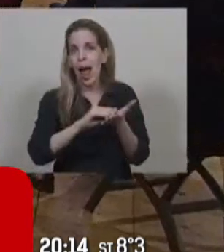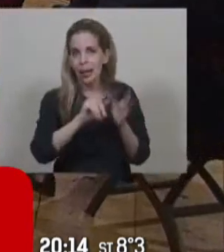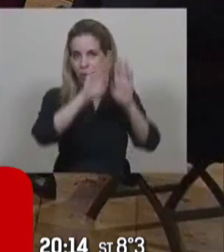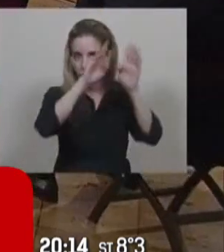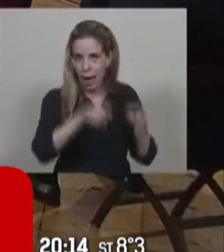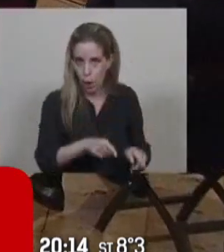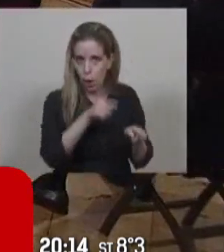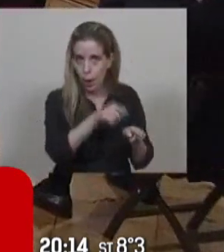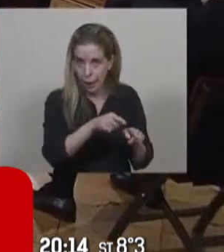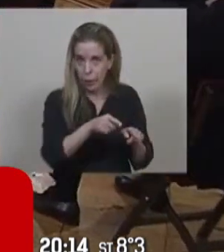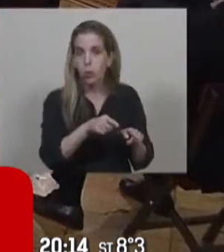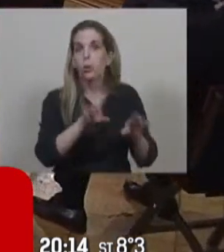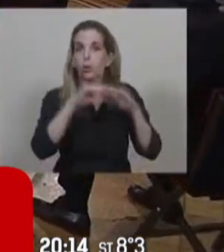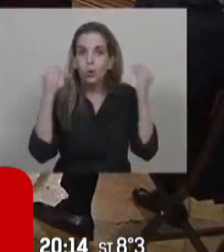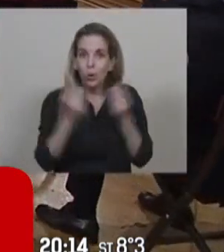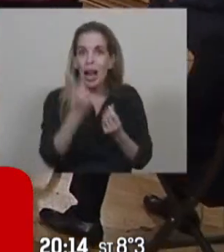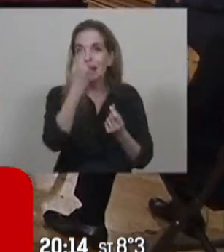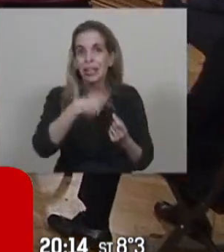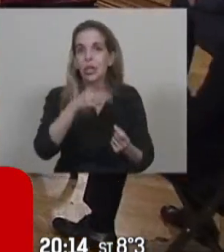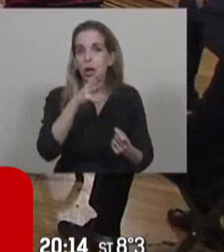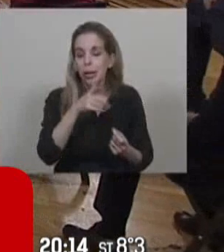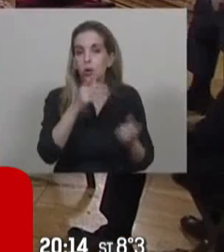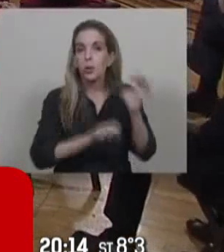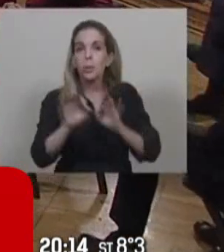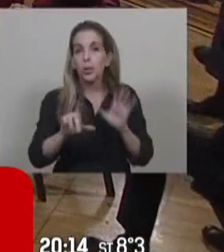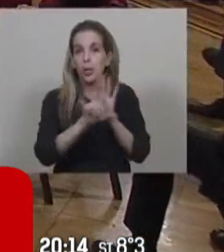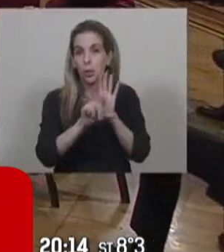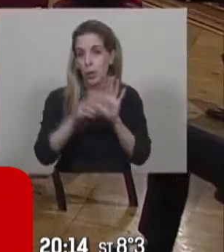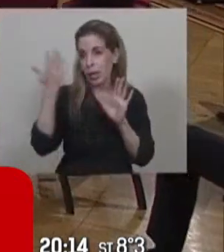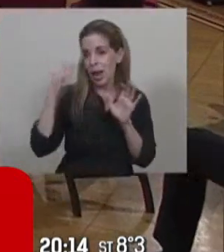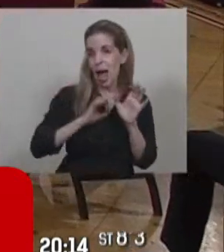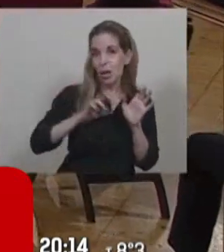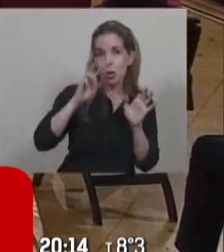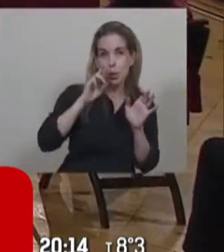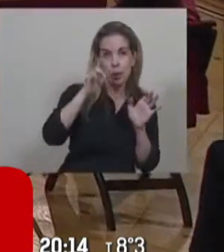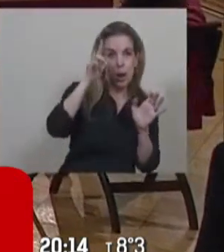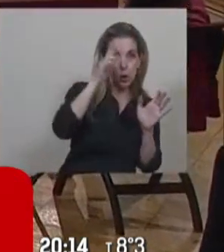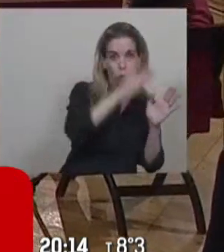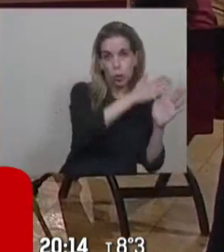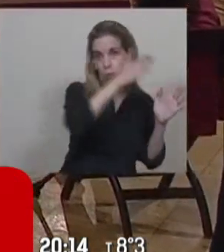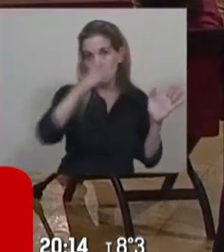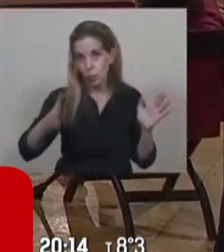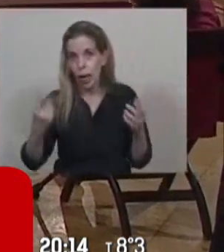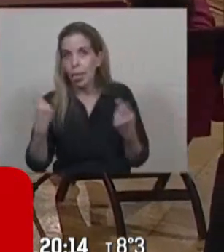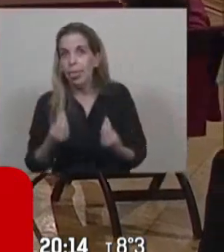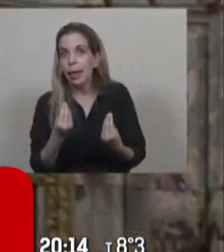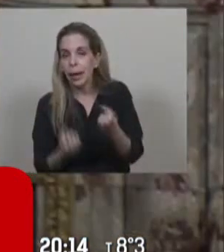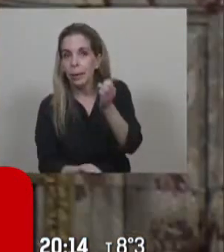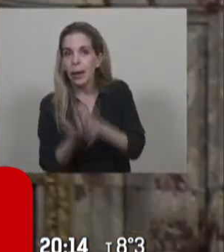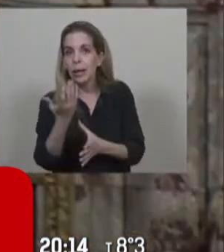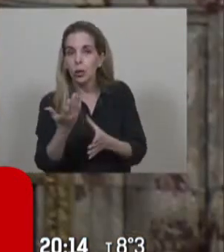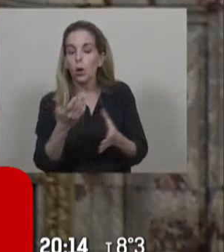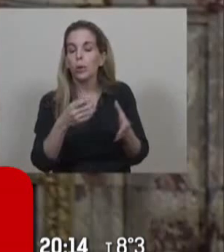los 114 proyectos de ley presentados desde el año 2008 sobre creación de juzgados federales,